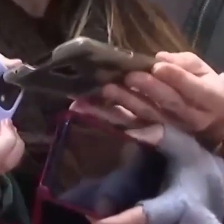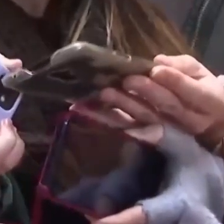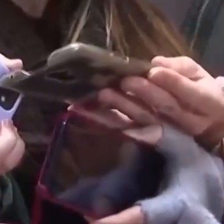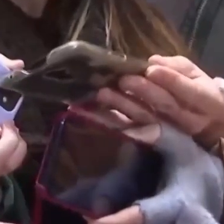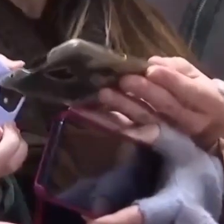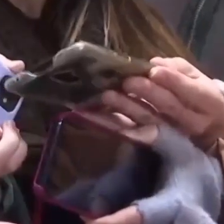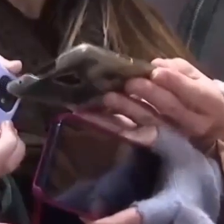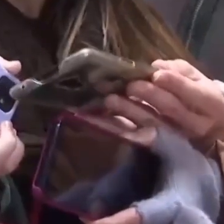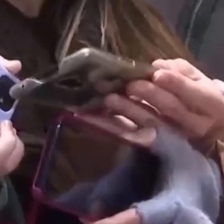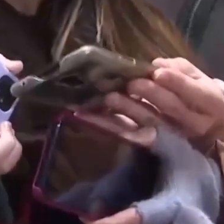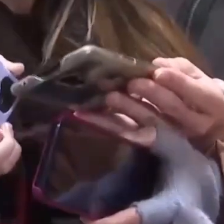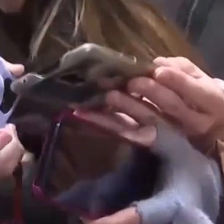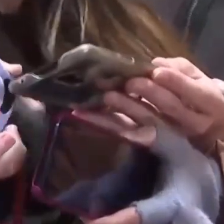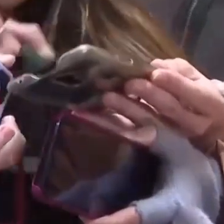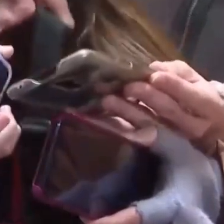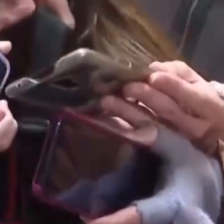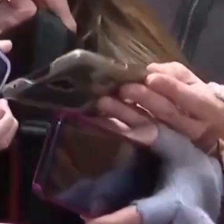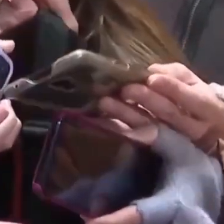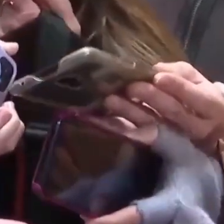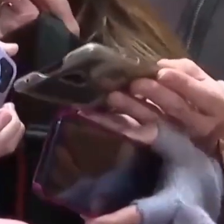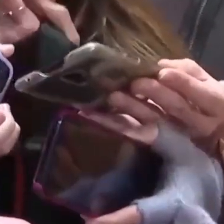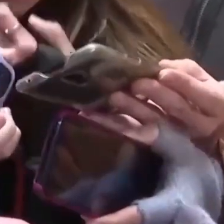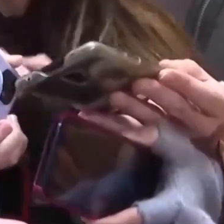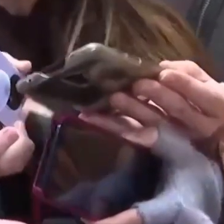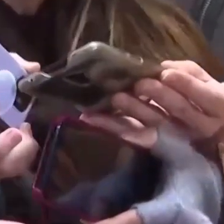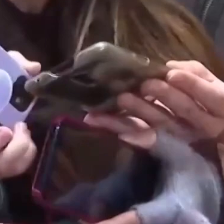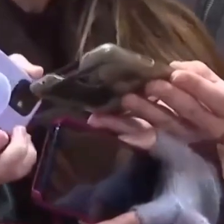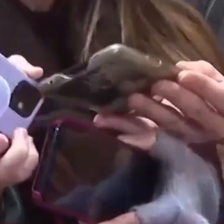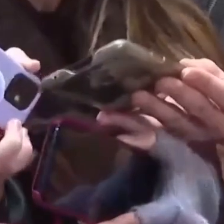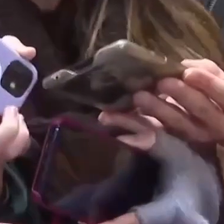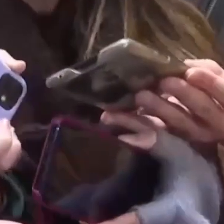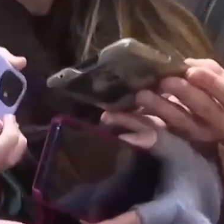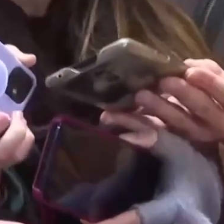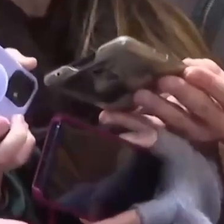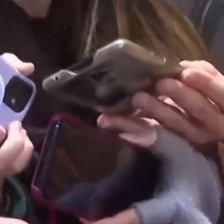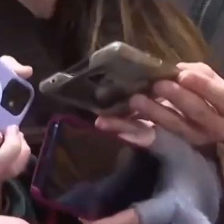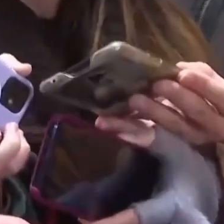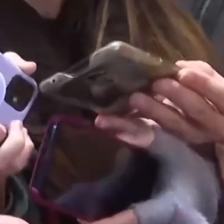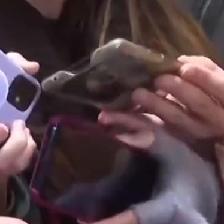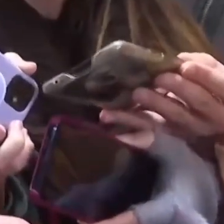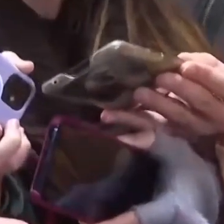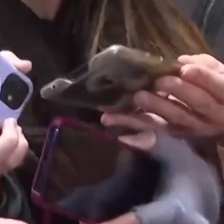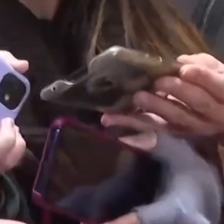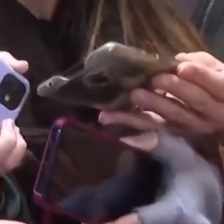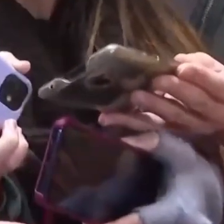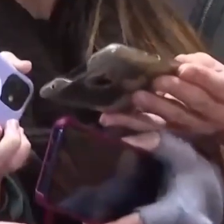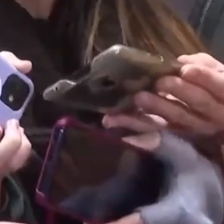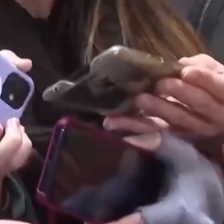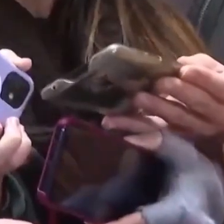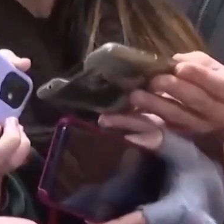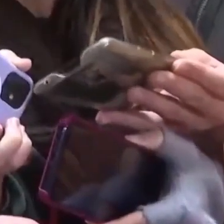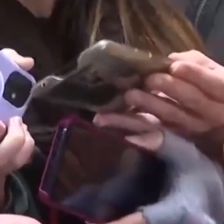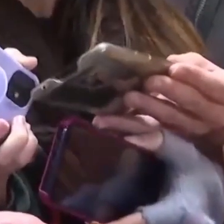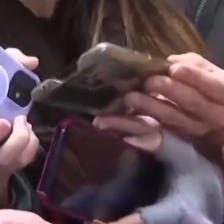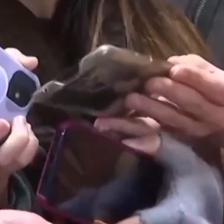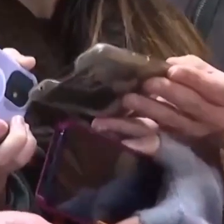reivindicativos e sin tibiezas como digo en la reforma de ese sistema y en exigir lo que es justo para todos los valencianos y que durante